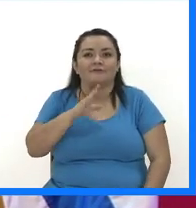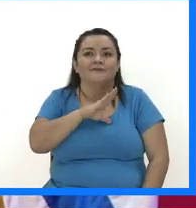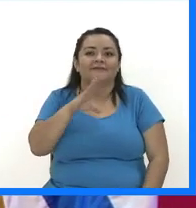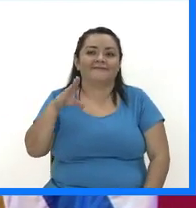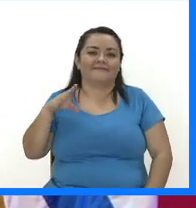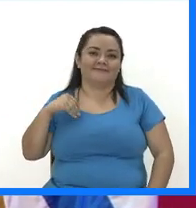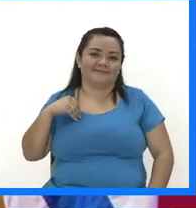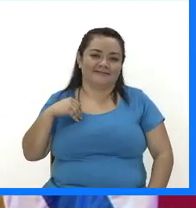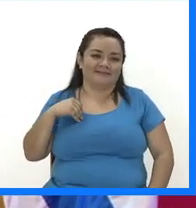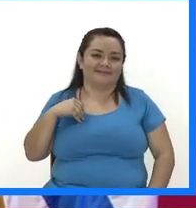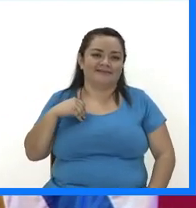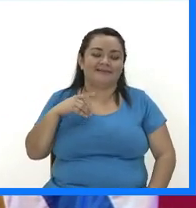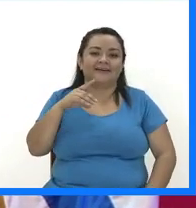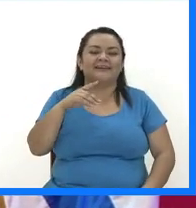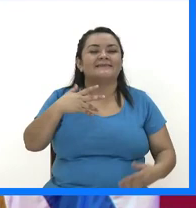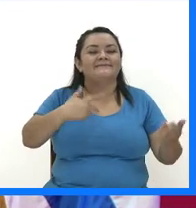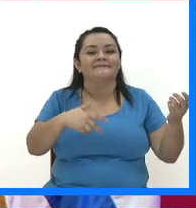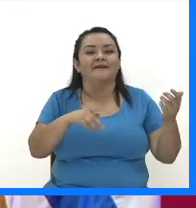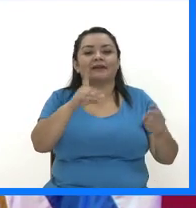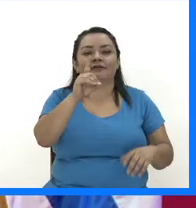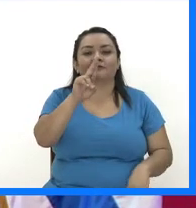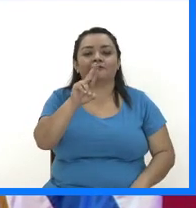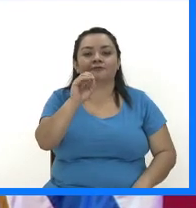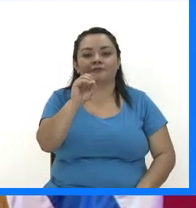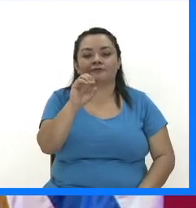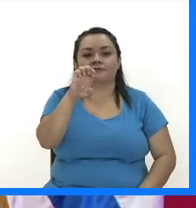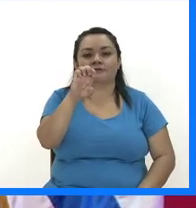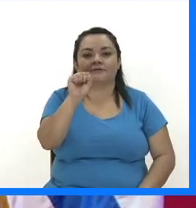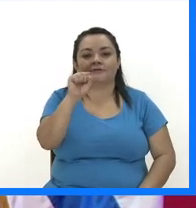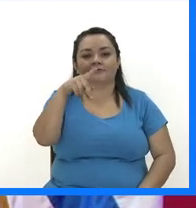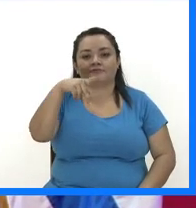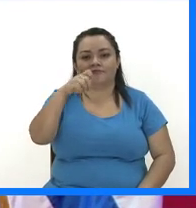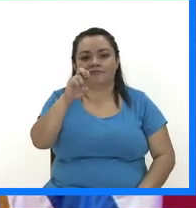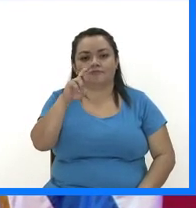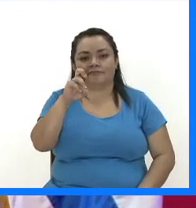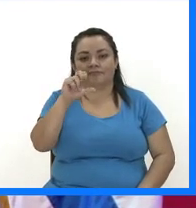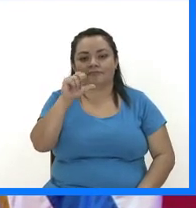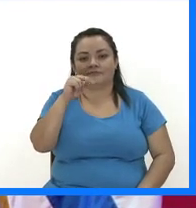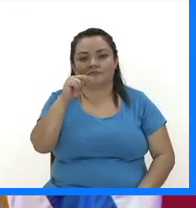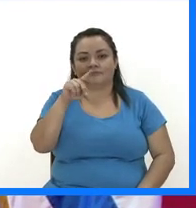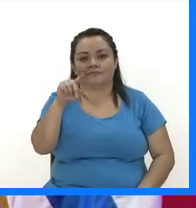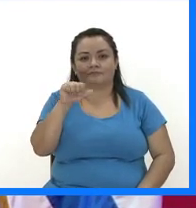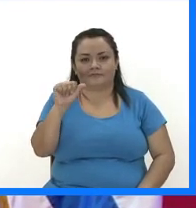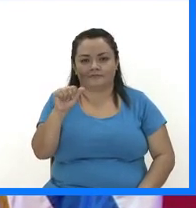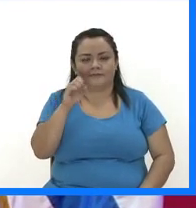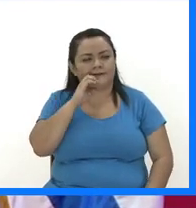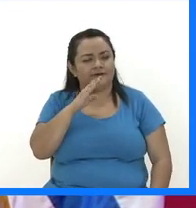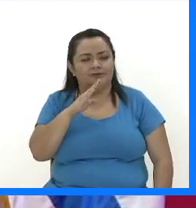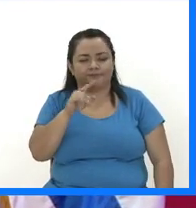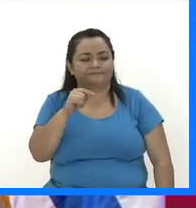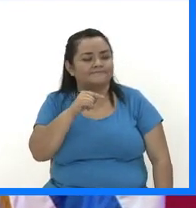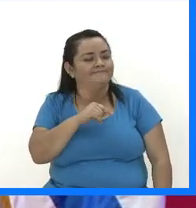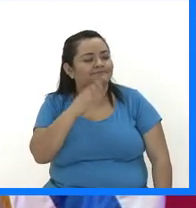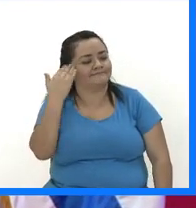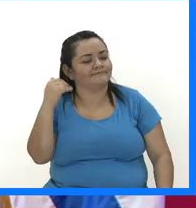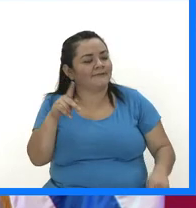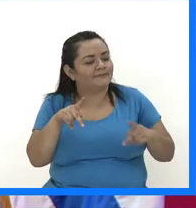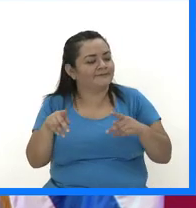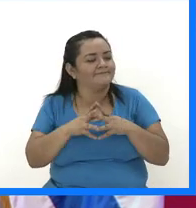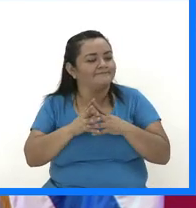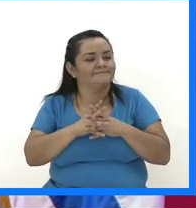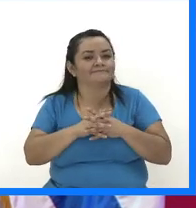familia verde tu esperanza y le digo a la mala parte del culto a las nueve y mira al junior le dio el que estaba sentado